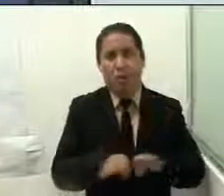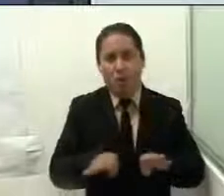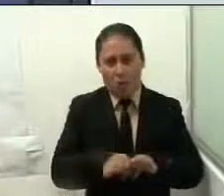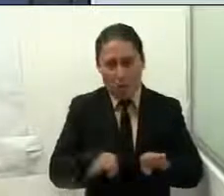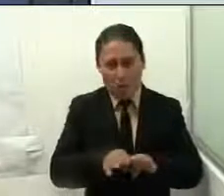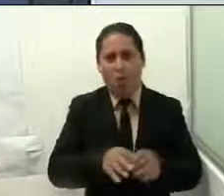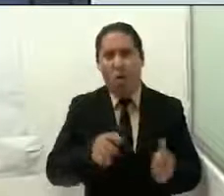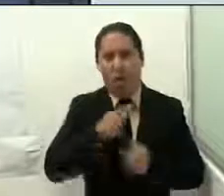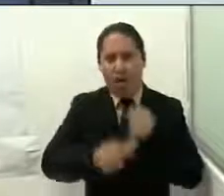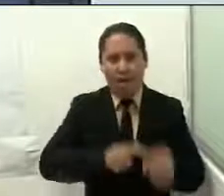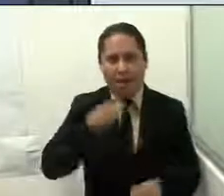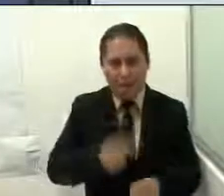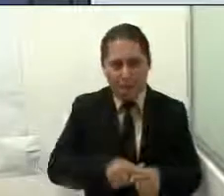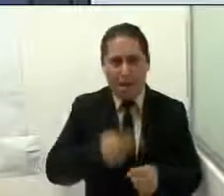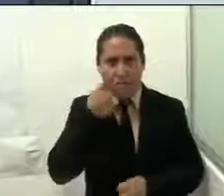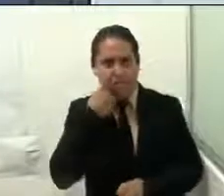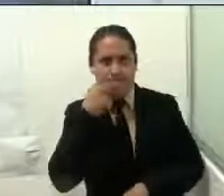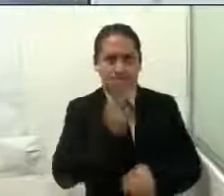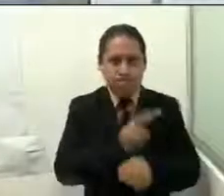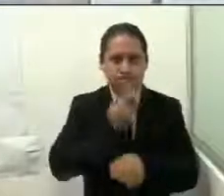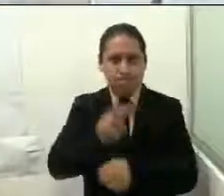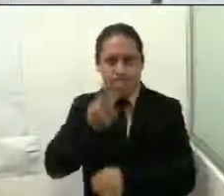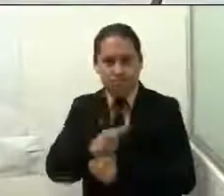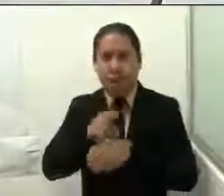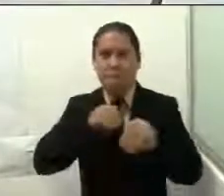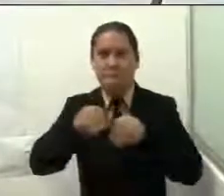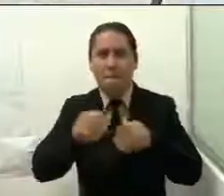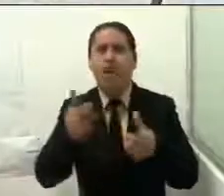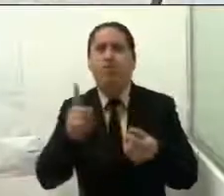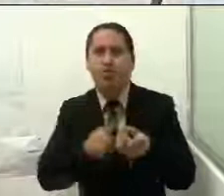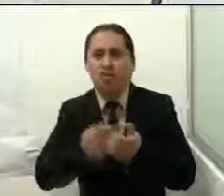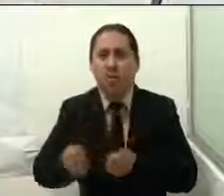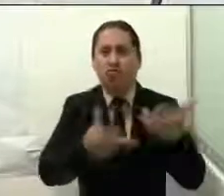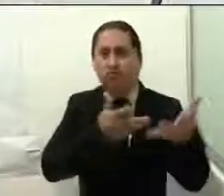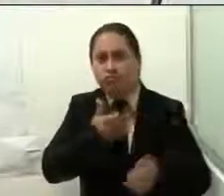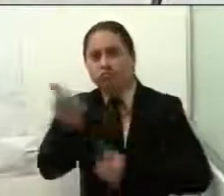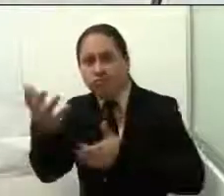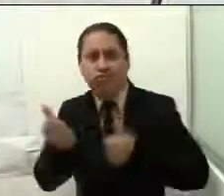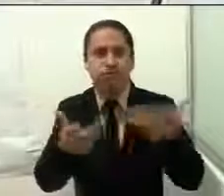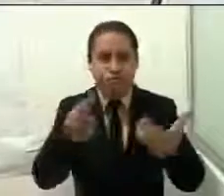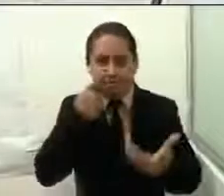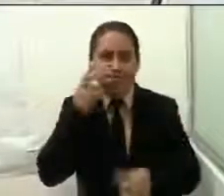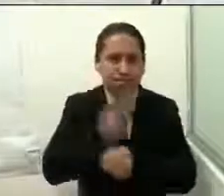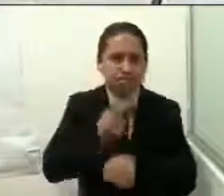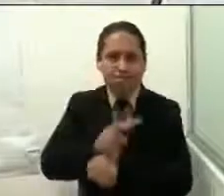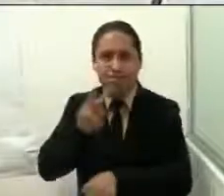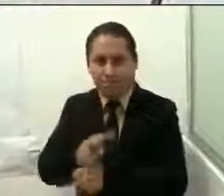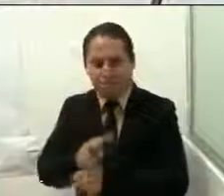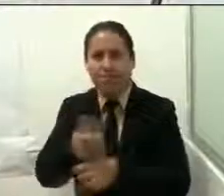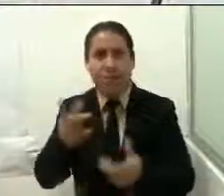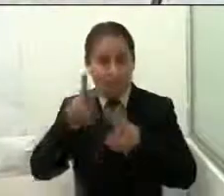sanitarios y la inspección de la movilización animal estando a la vanguardia en materia